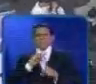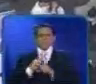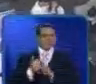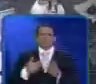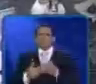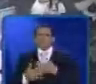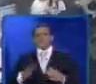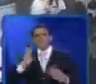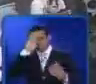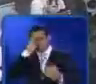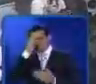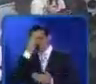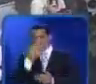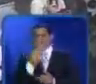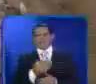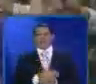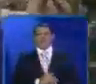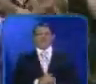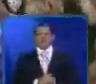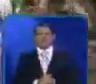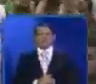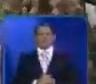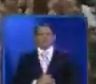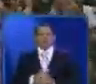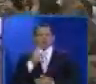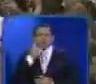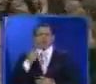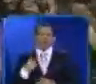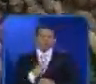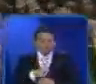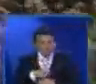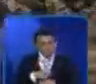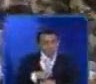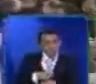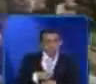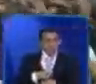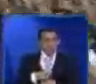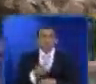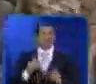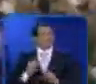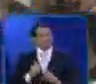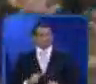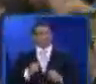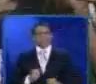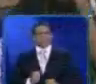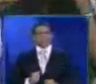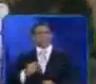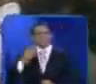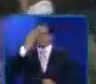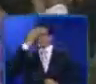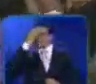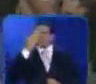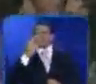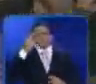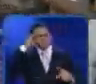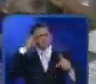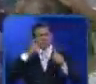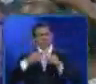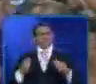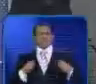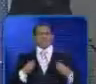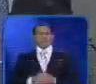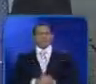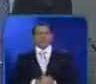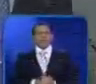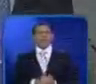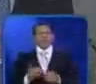enfrentamos. No es costumbre de RCTV pasar agachada frente a los retos y los compromisos como estrategia para sobrevivir.